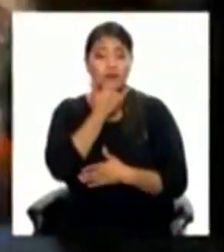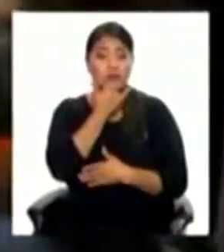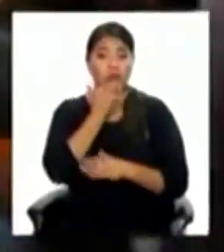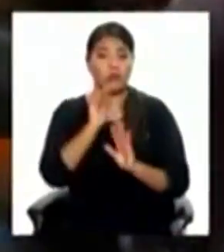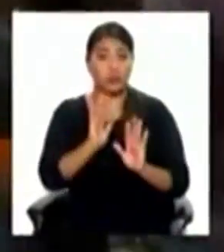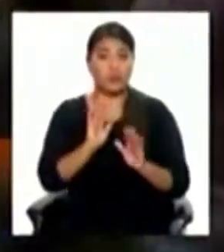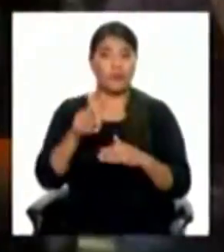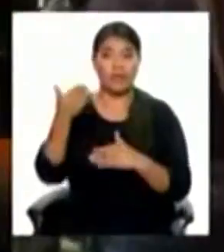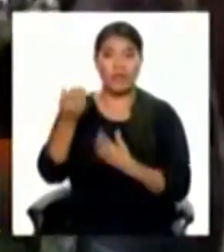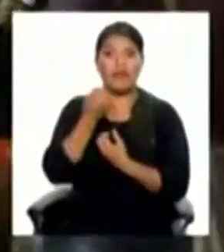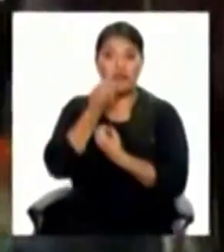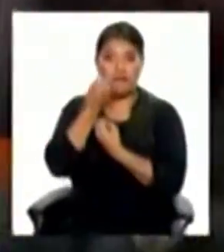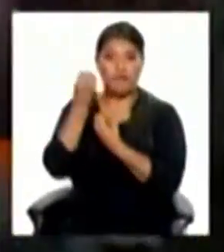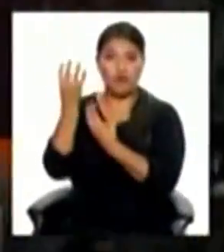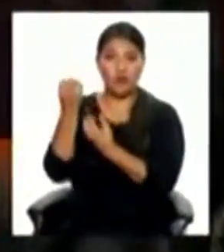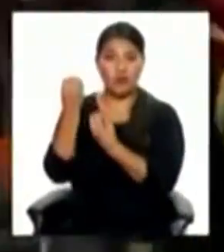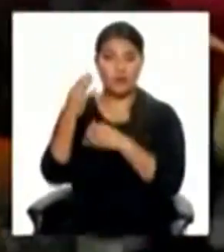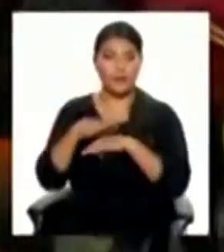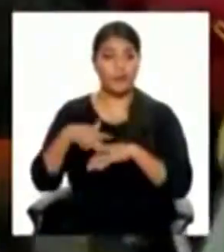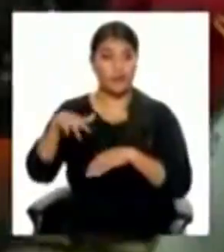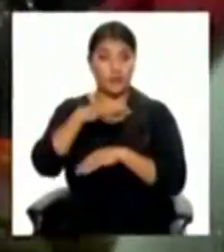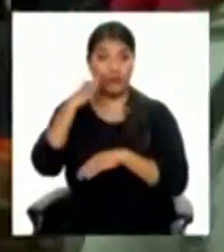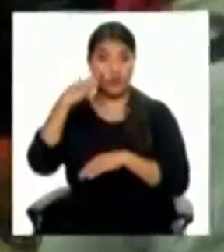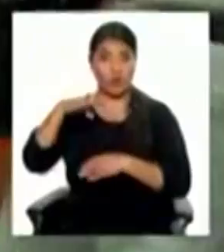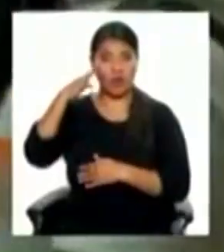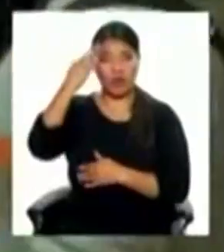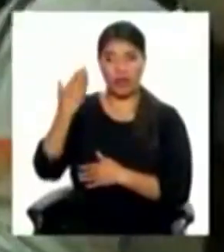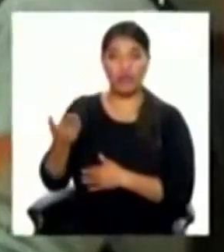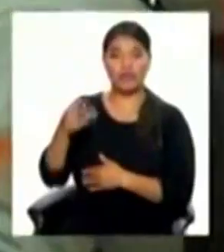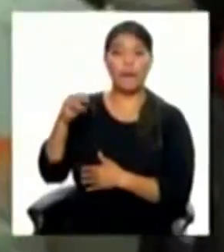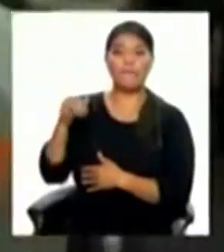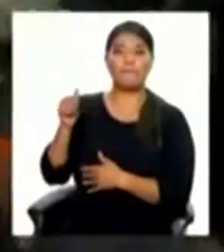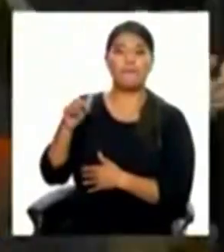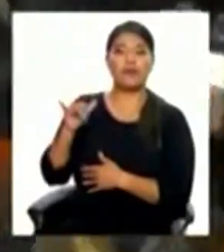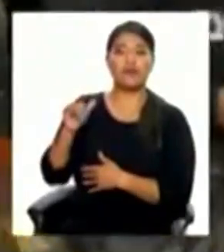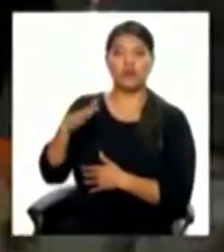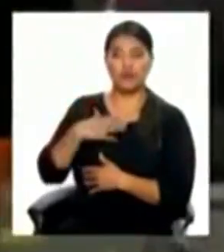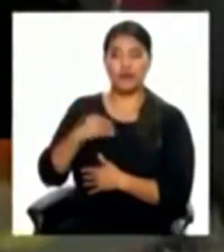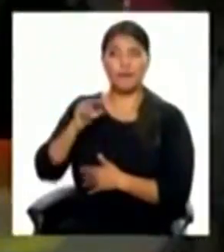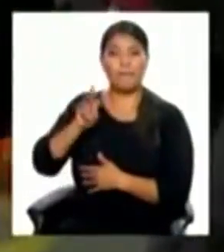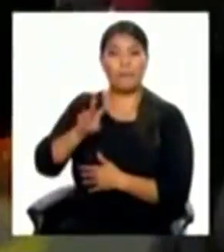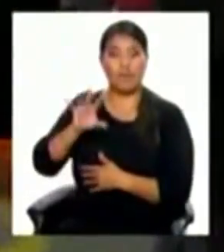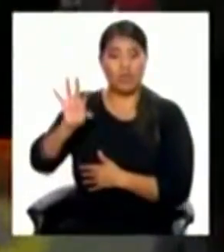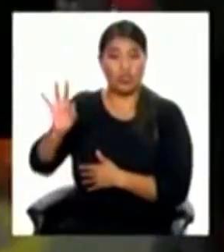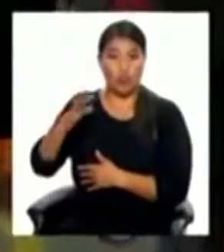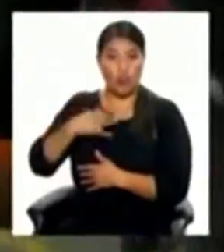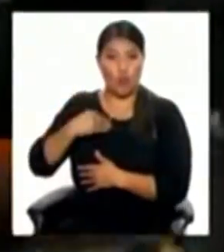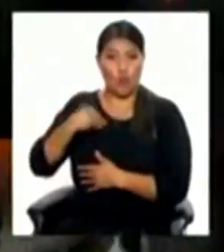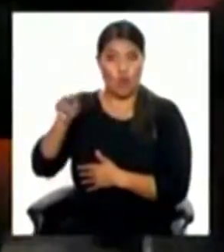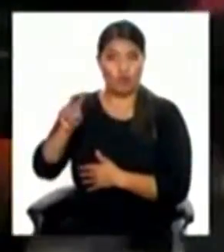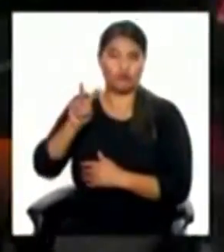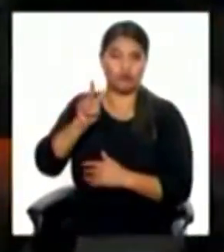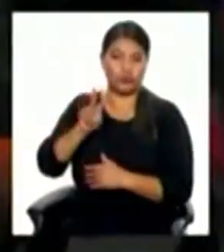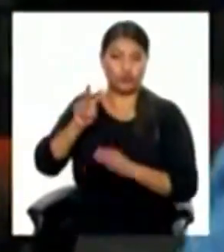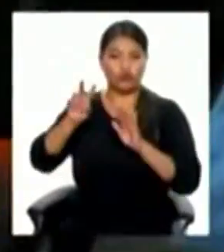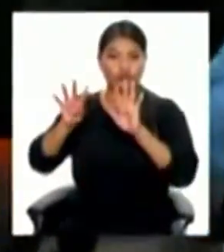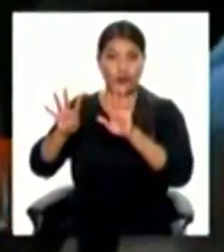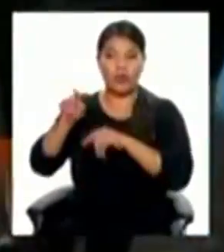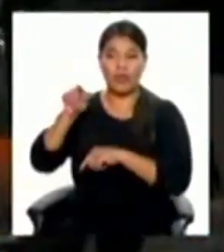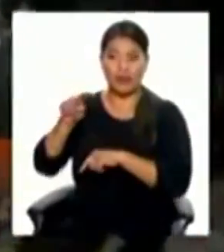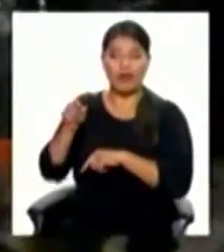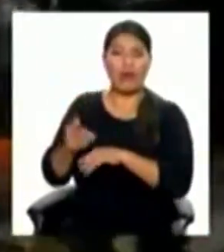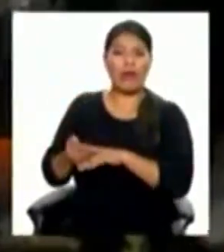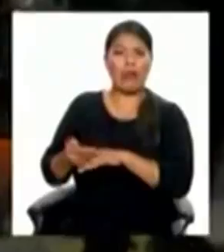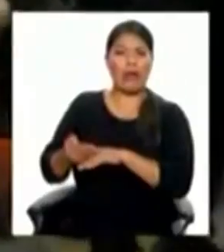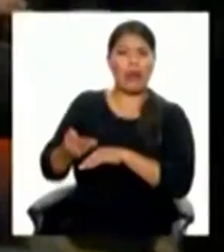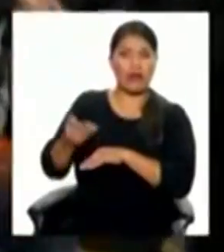que se ha informado también es que la víctima, Marjorie Vázquez Tapia, de 29 años, ella tendría una